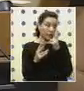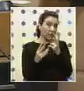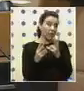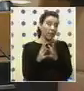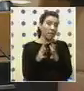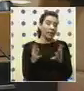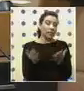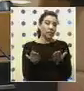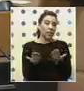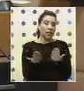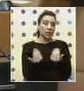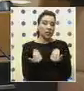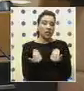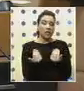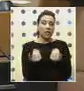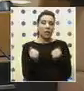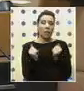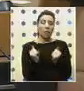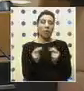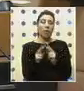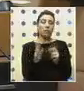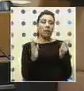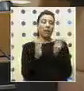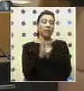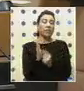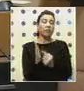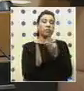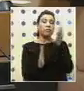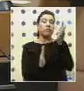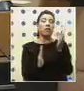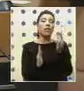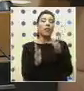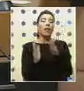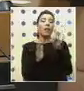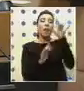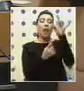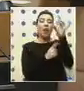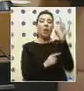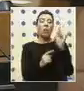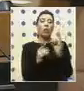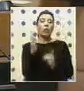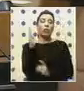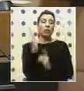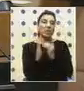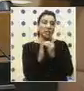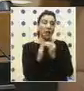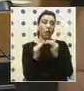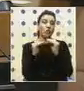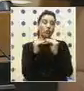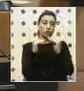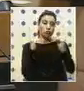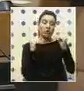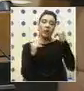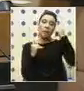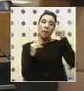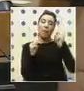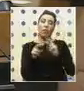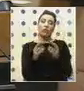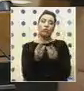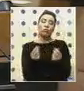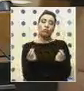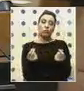necesidad de poder definir una agenda energética con un crecimiento sostenible para poder